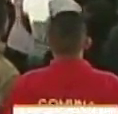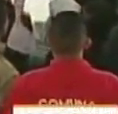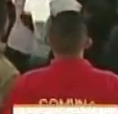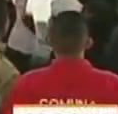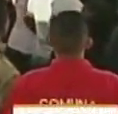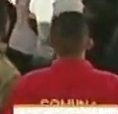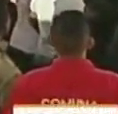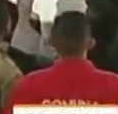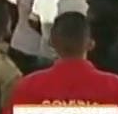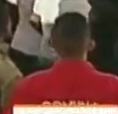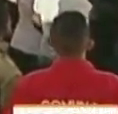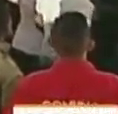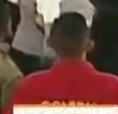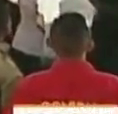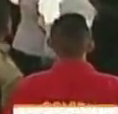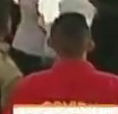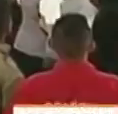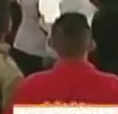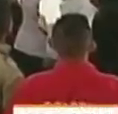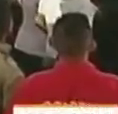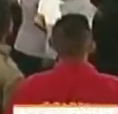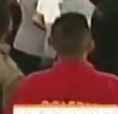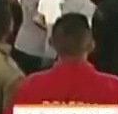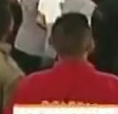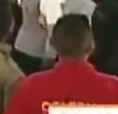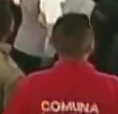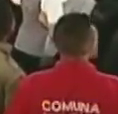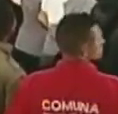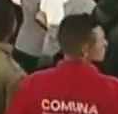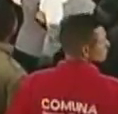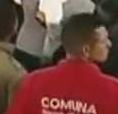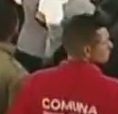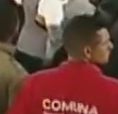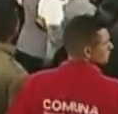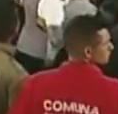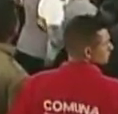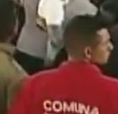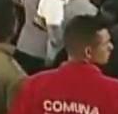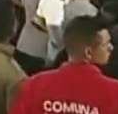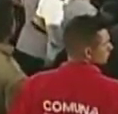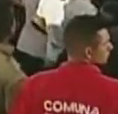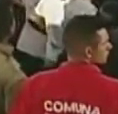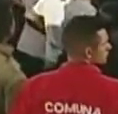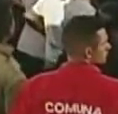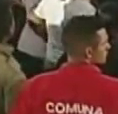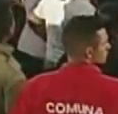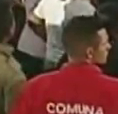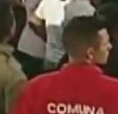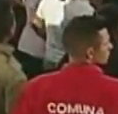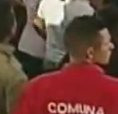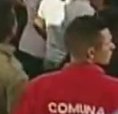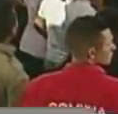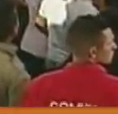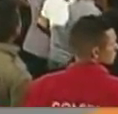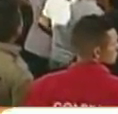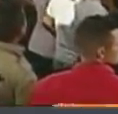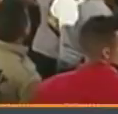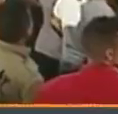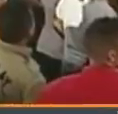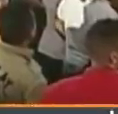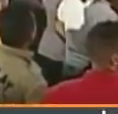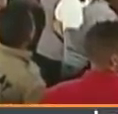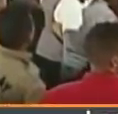Muy buenas tardes. Establecemos este contacto en vivo y en directo desde la Plaza Bicentenario del Palacio de Gobierno. Y es